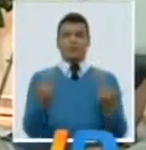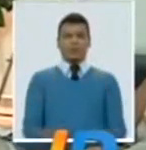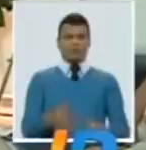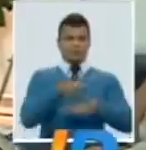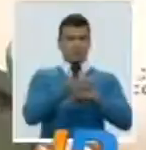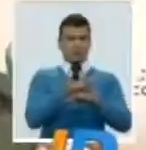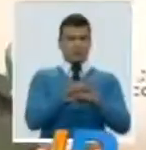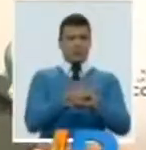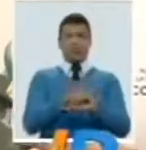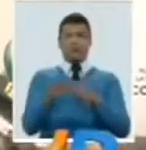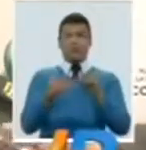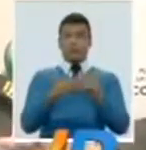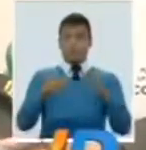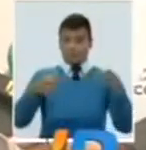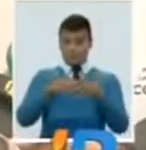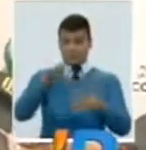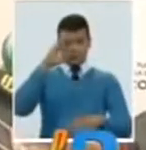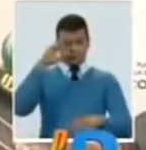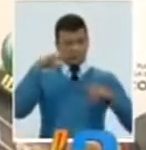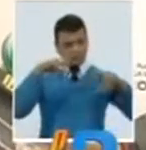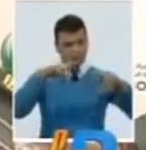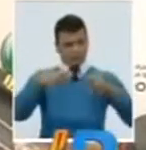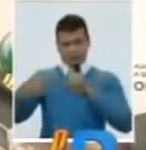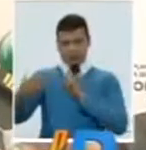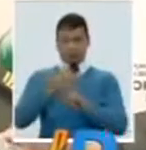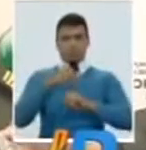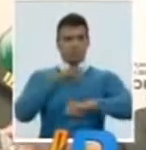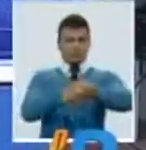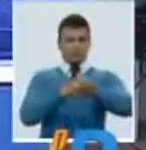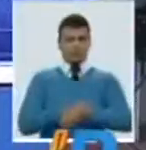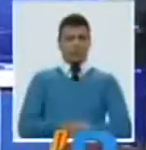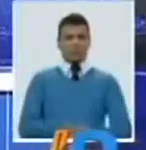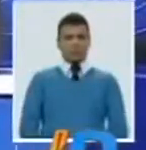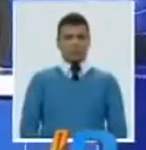tarde. Las autoridades están tras la pista de los responsables de este crimen.